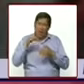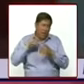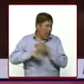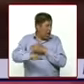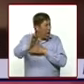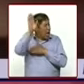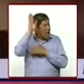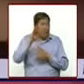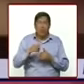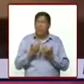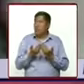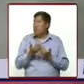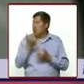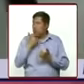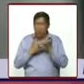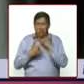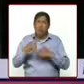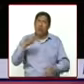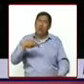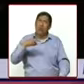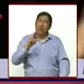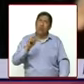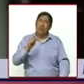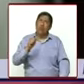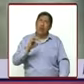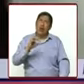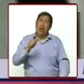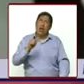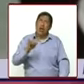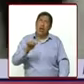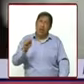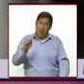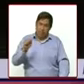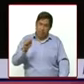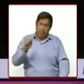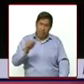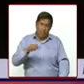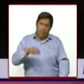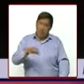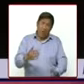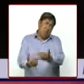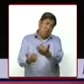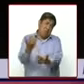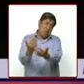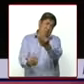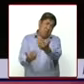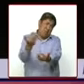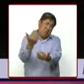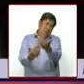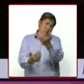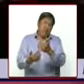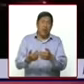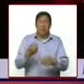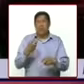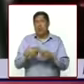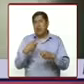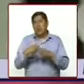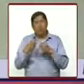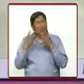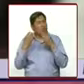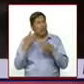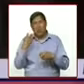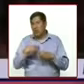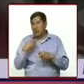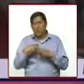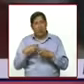adentro, como Pampas de Huacayá, entonces están quemando igual, pero ahí nosotros, para nosotros es mucho más